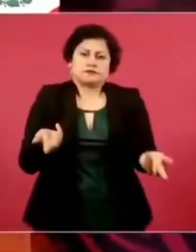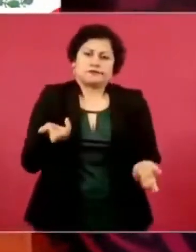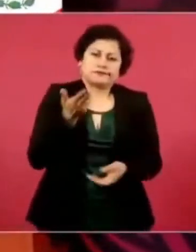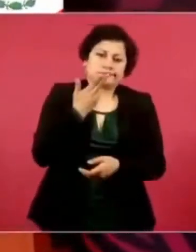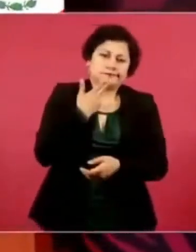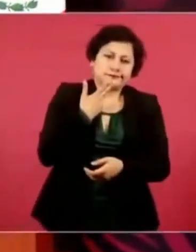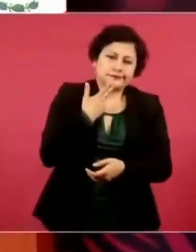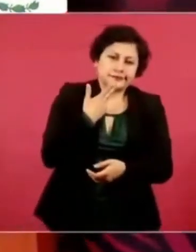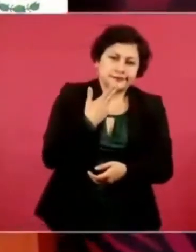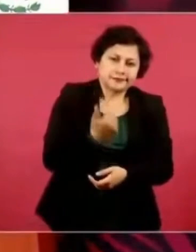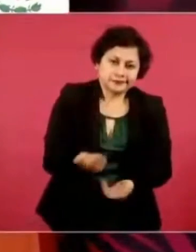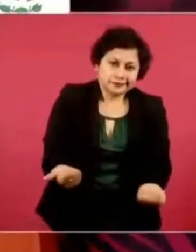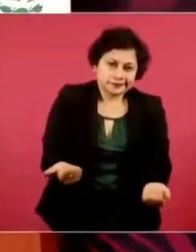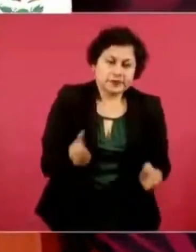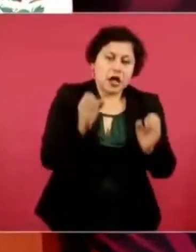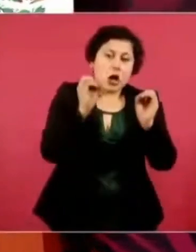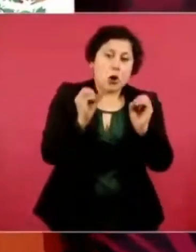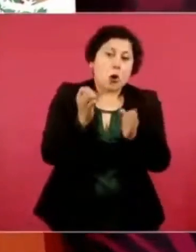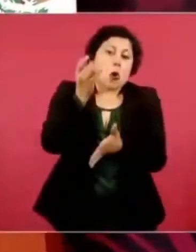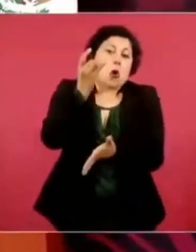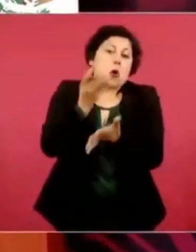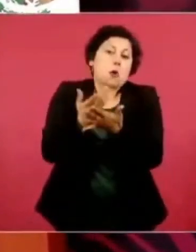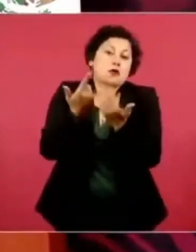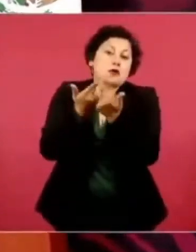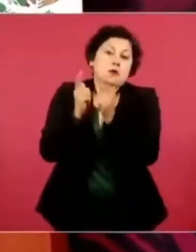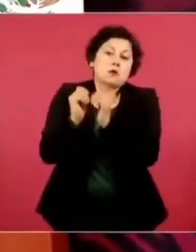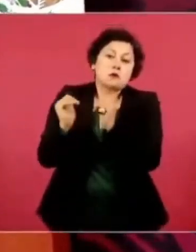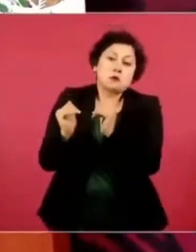los grupos de intereses creados.